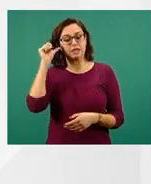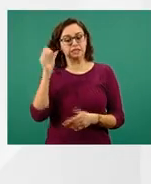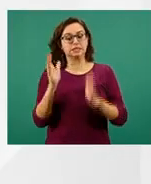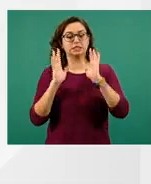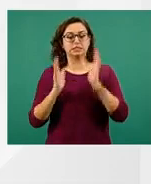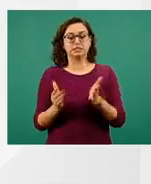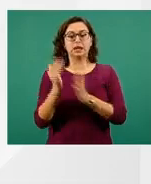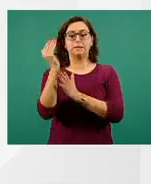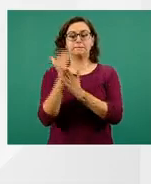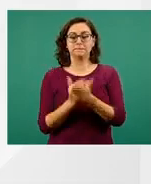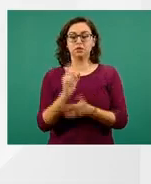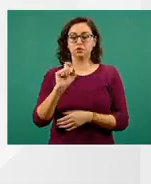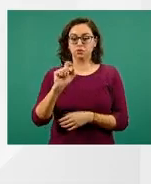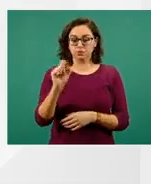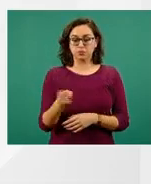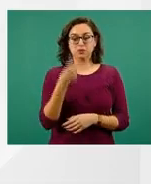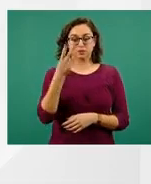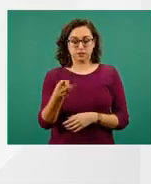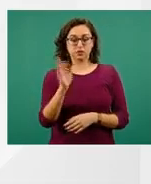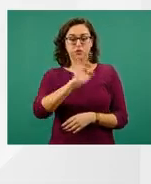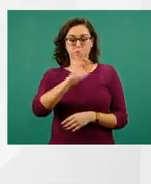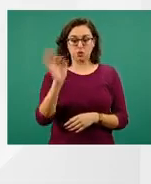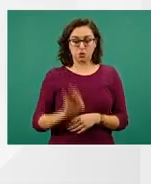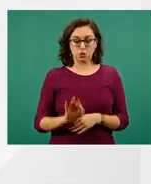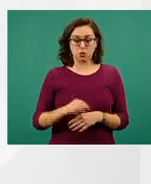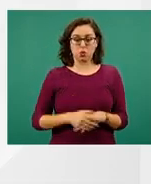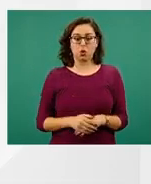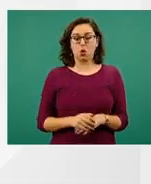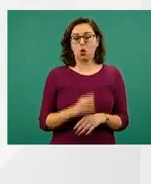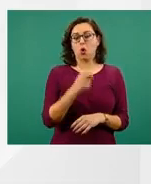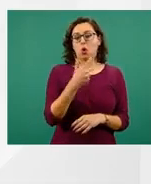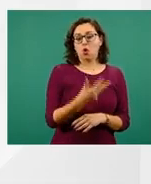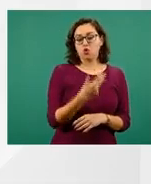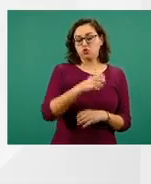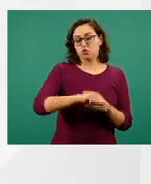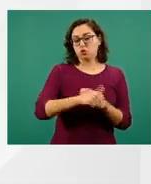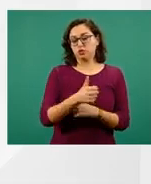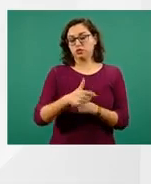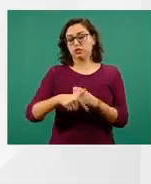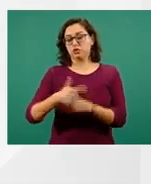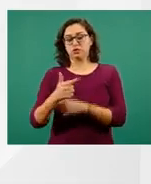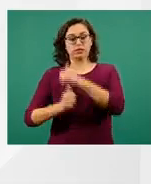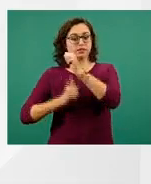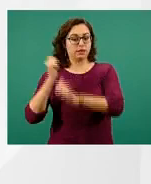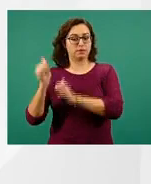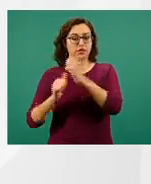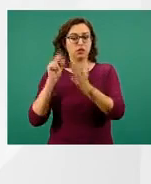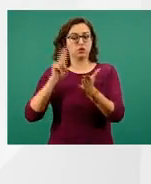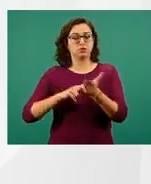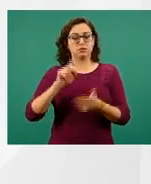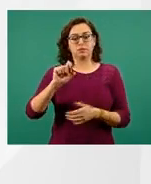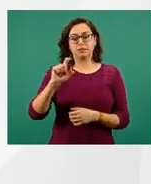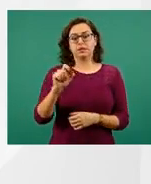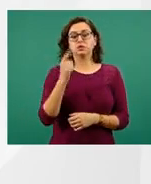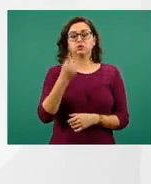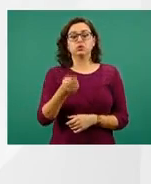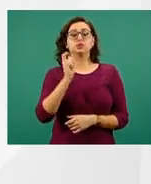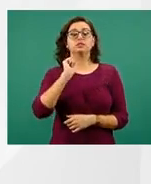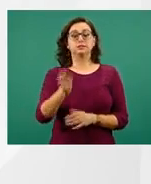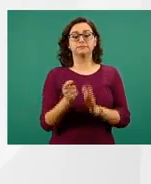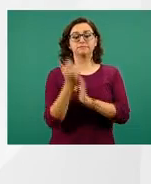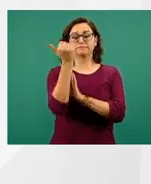de 23% los días 8, 11 y 12 de abril de 2021, lo que lo da una disminución